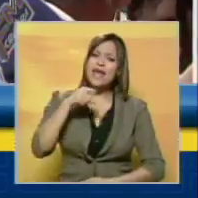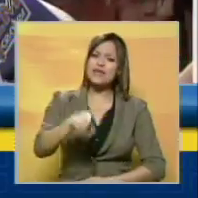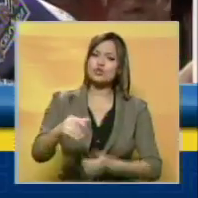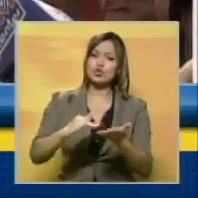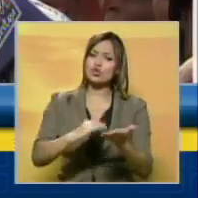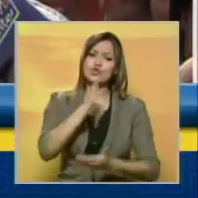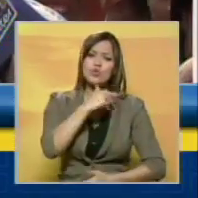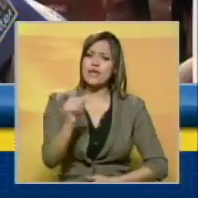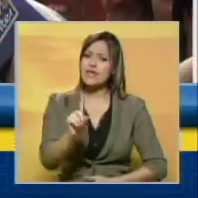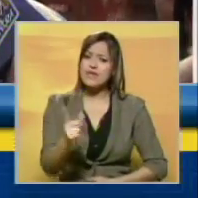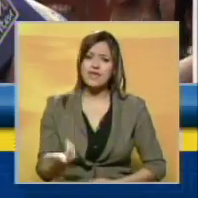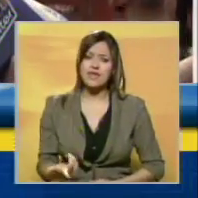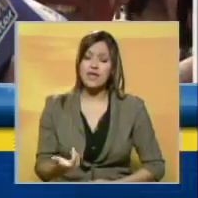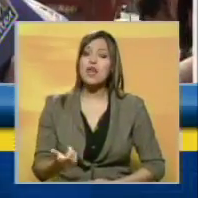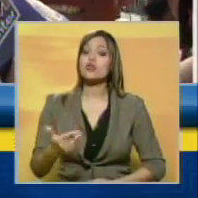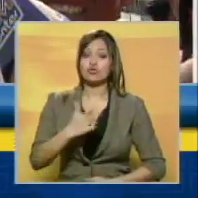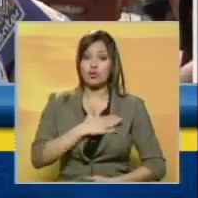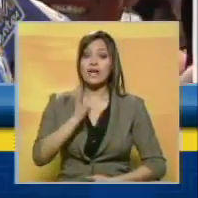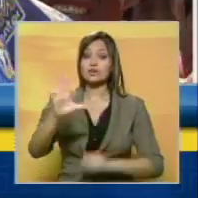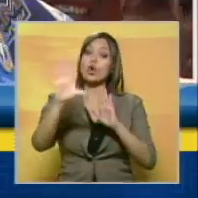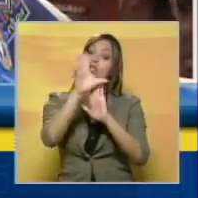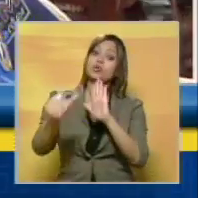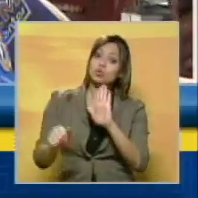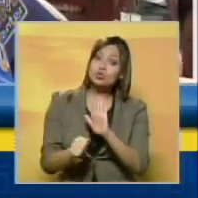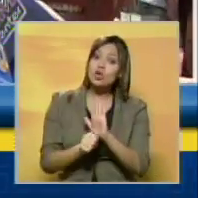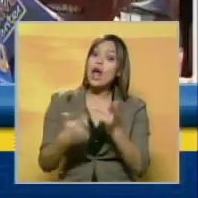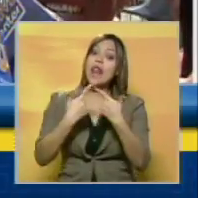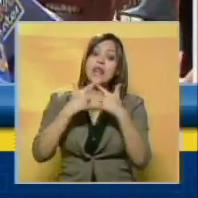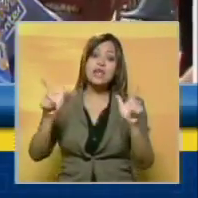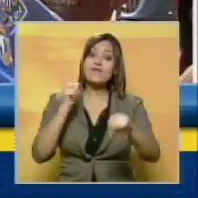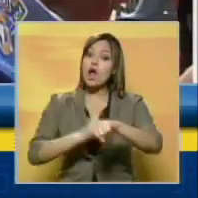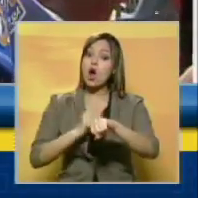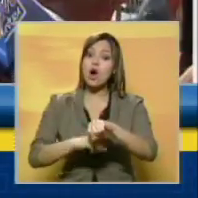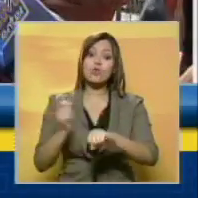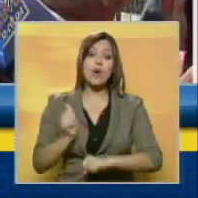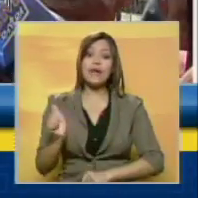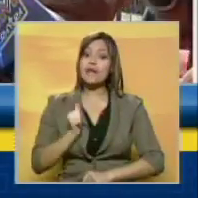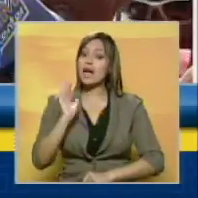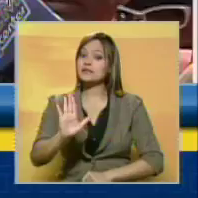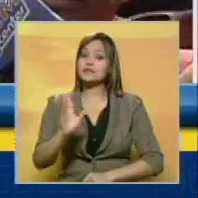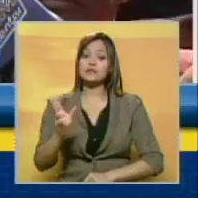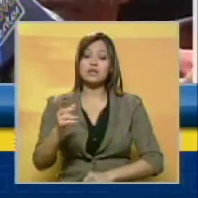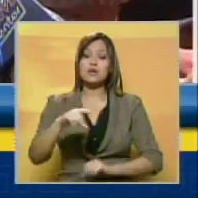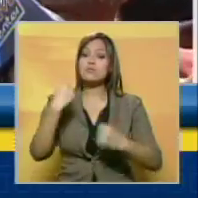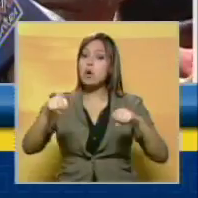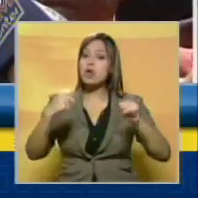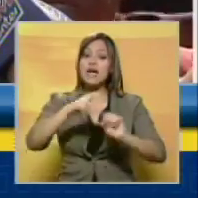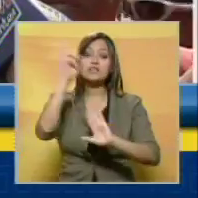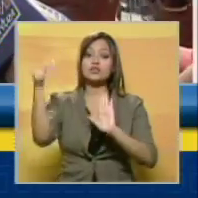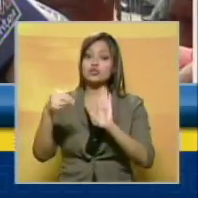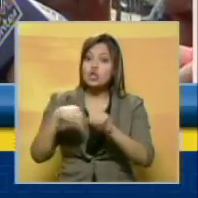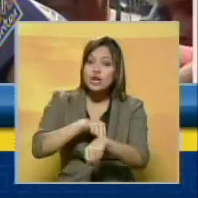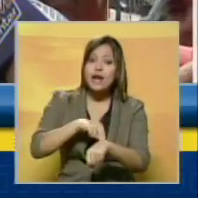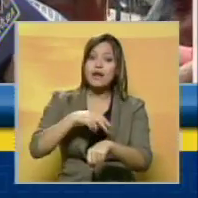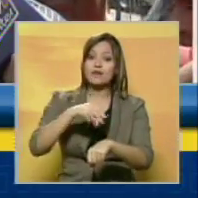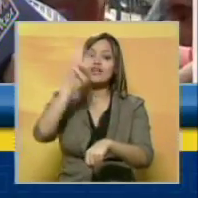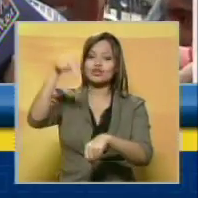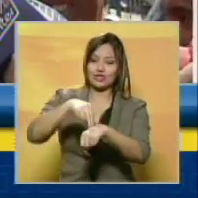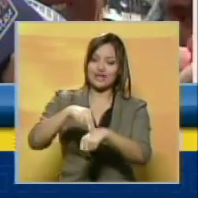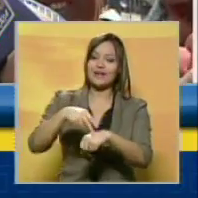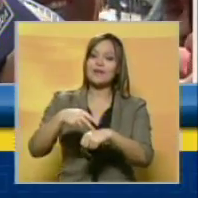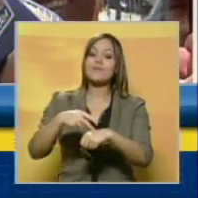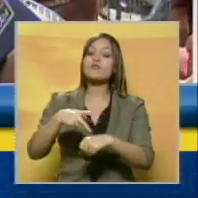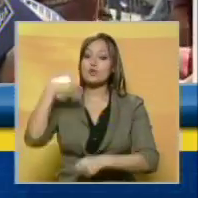la solución y velaremos por lo que reza la Constitución y es el libre tránsito por cualquier medio por todo el territorio nacional. Y creemos que